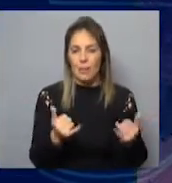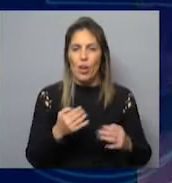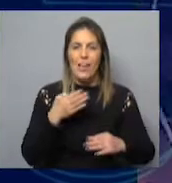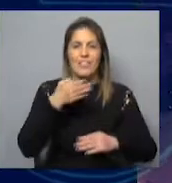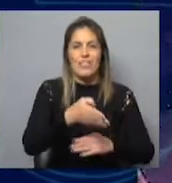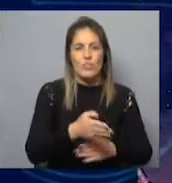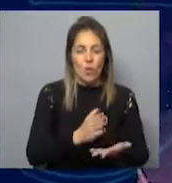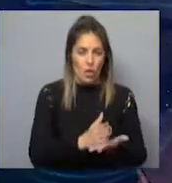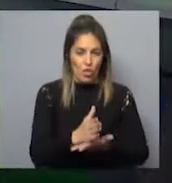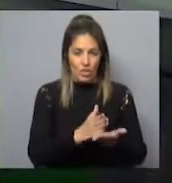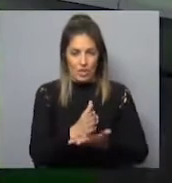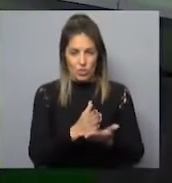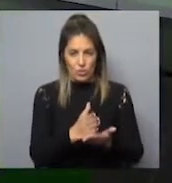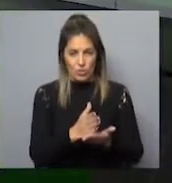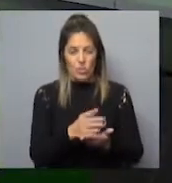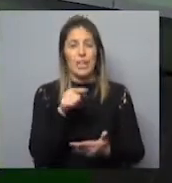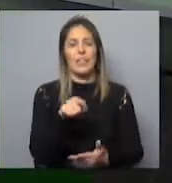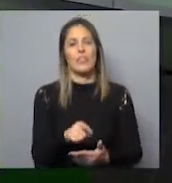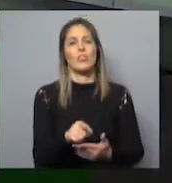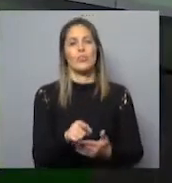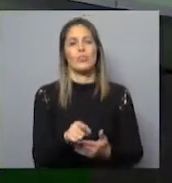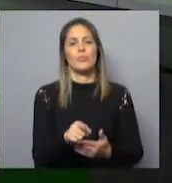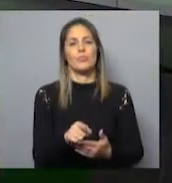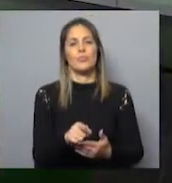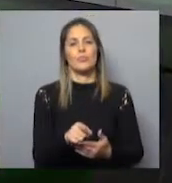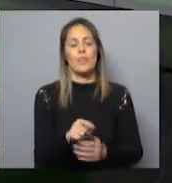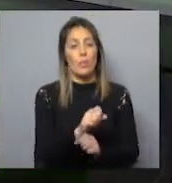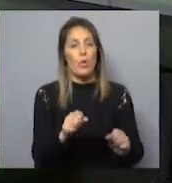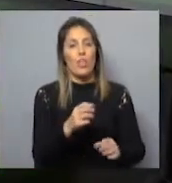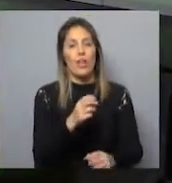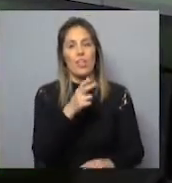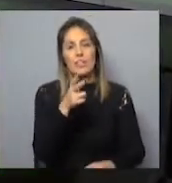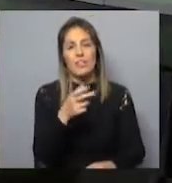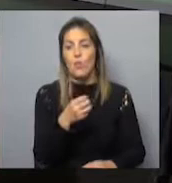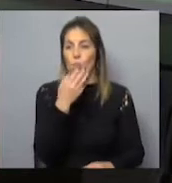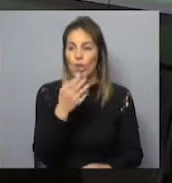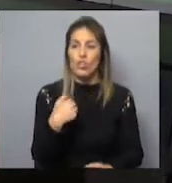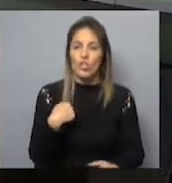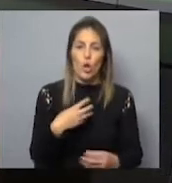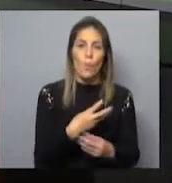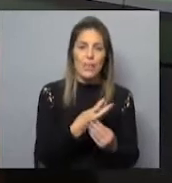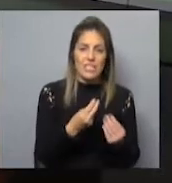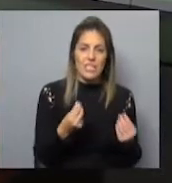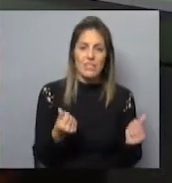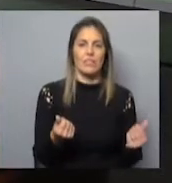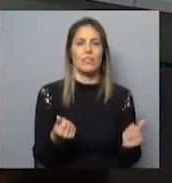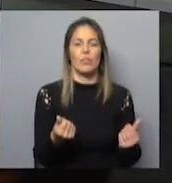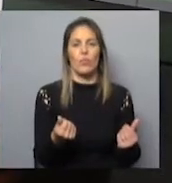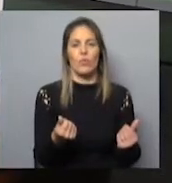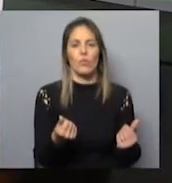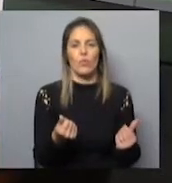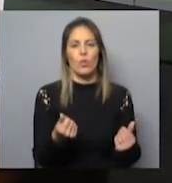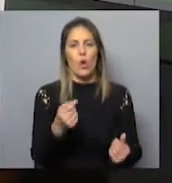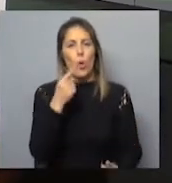este es todo de poder decir bueno yo en realidad me siento un